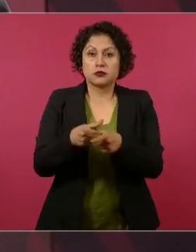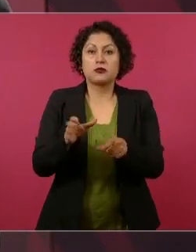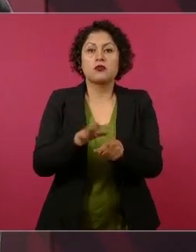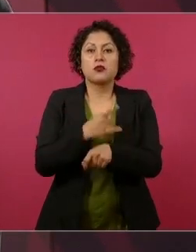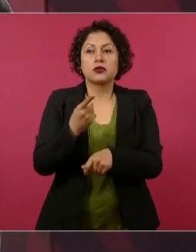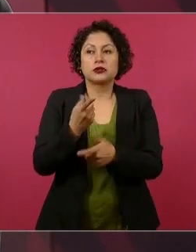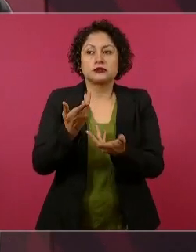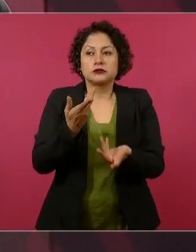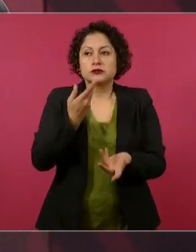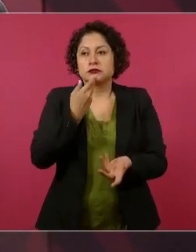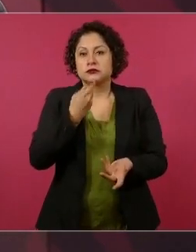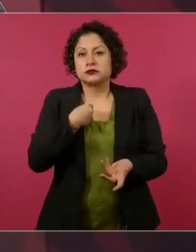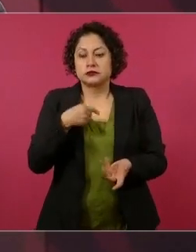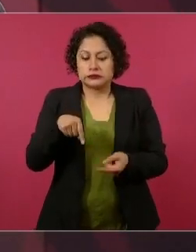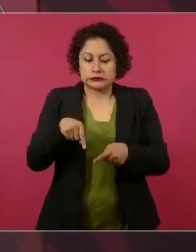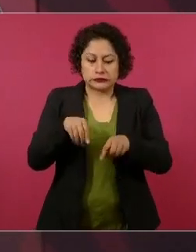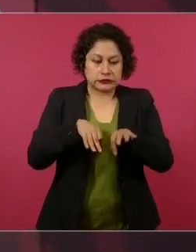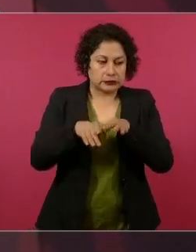vida